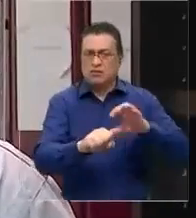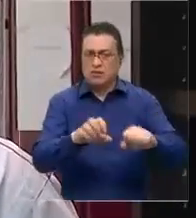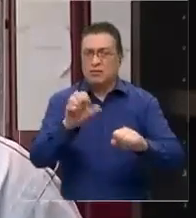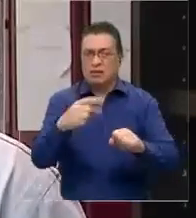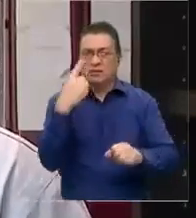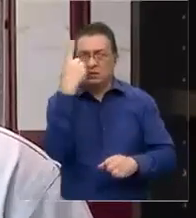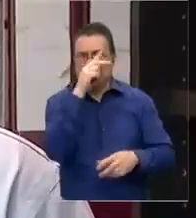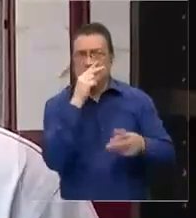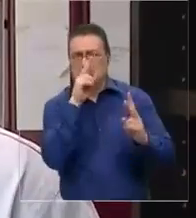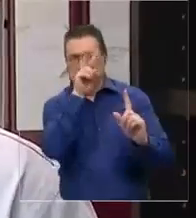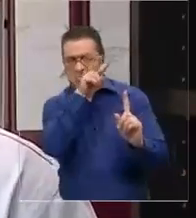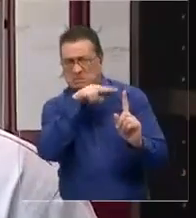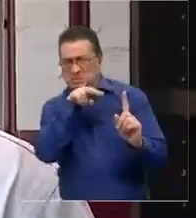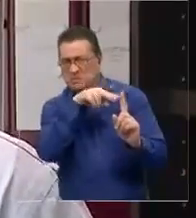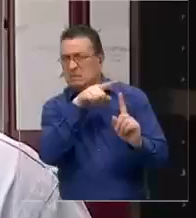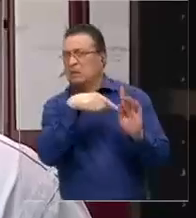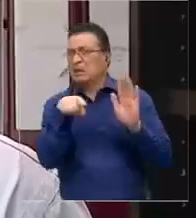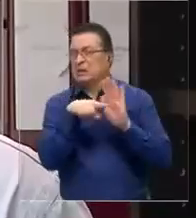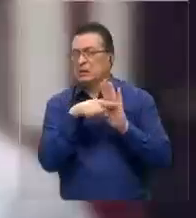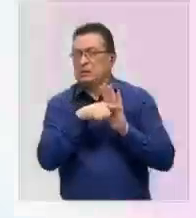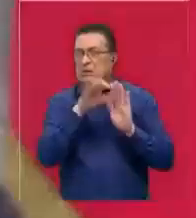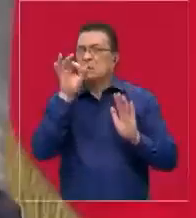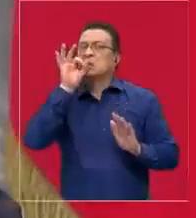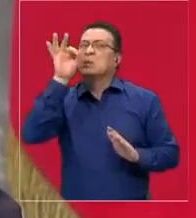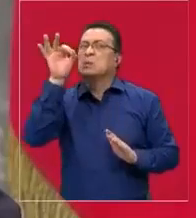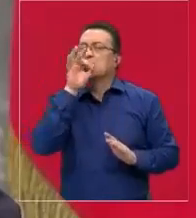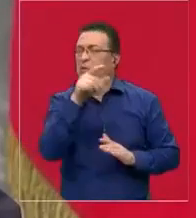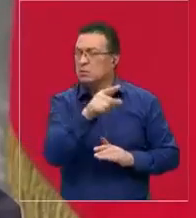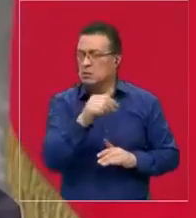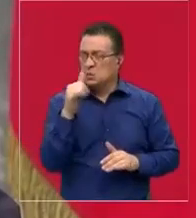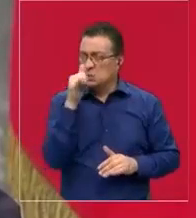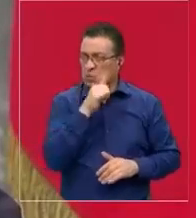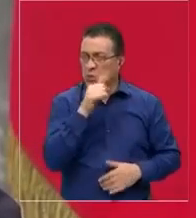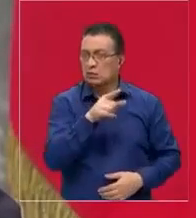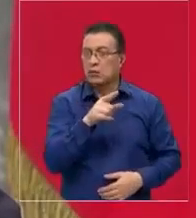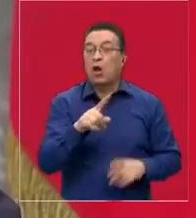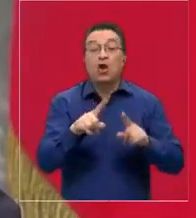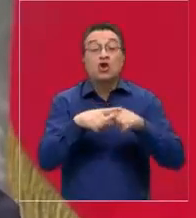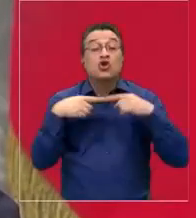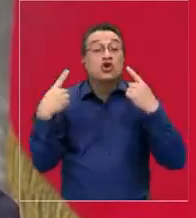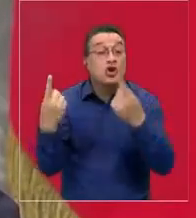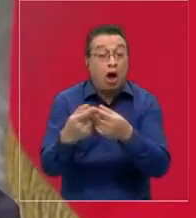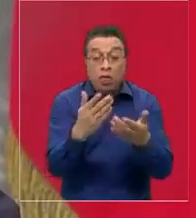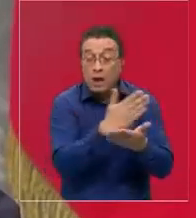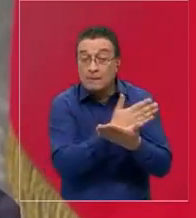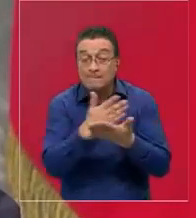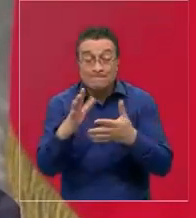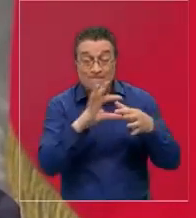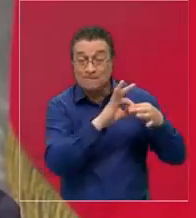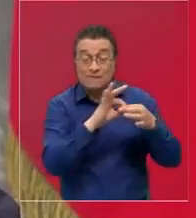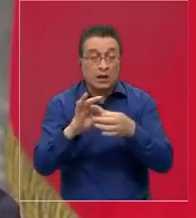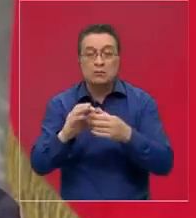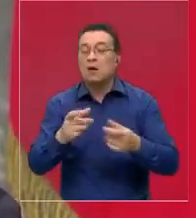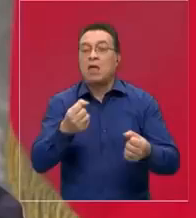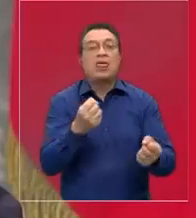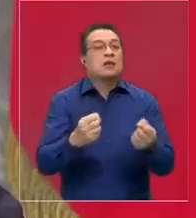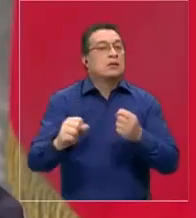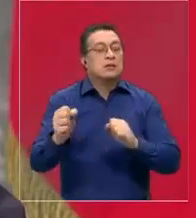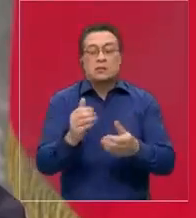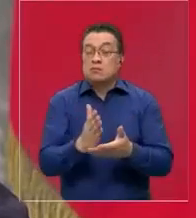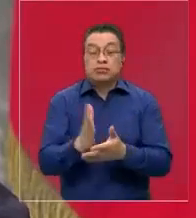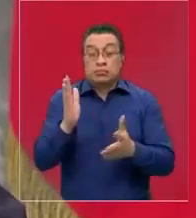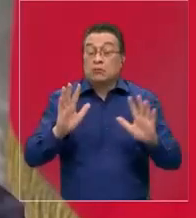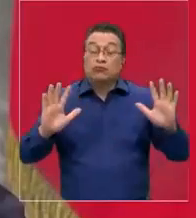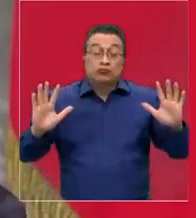en listas negras respecto de la generación de su riqueza. Todo lo que está pasando es una medida desesperada. No